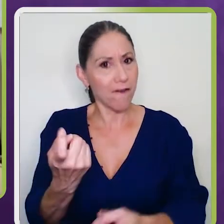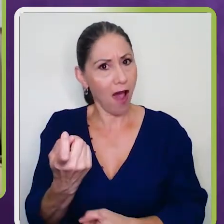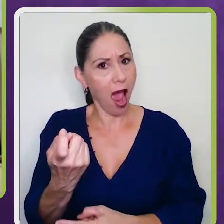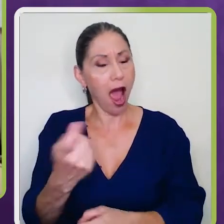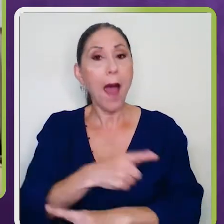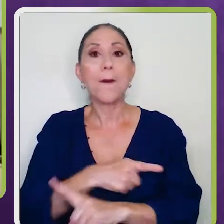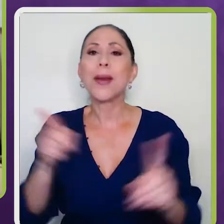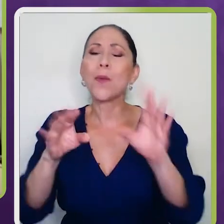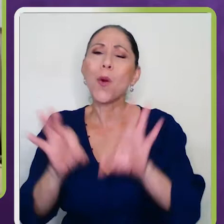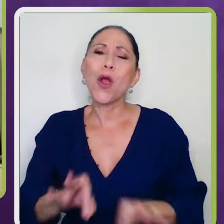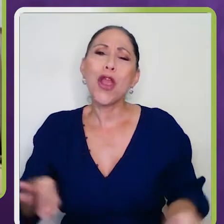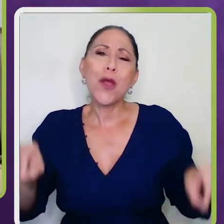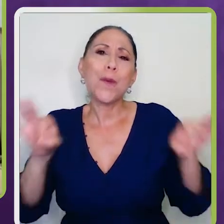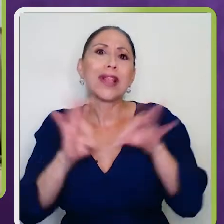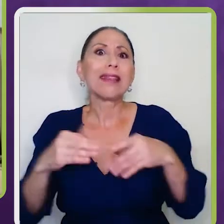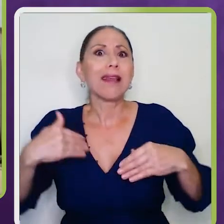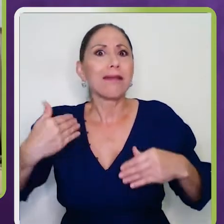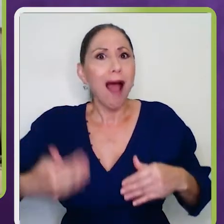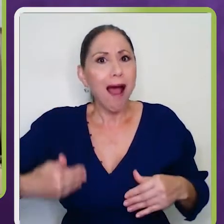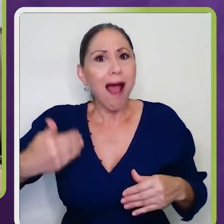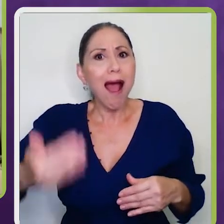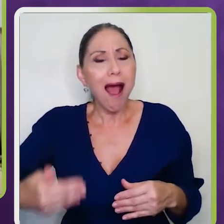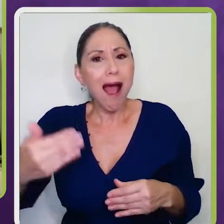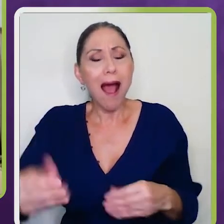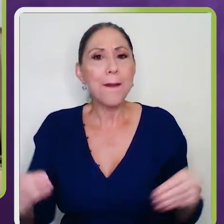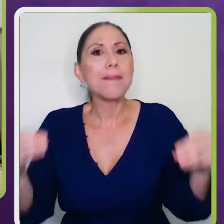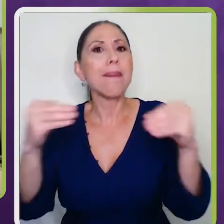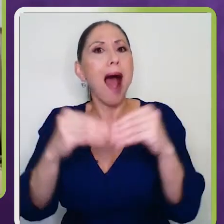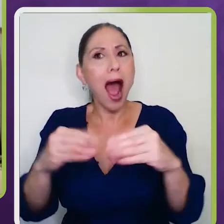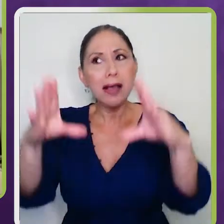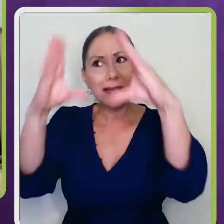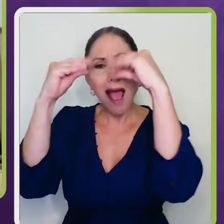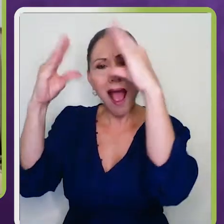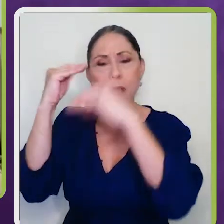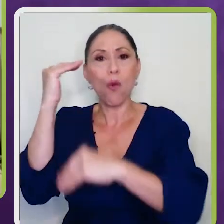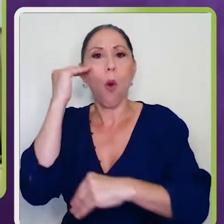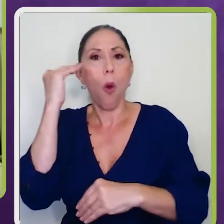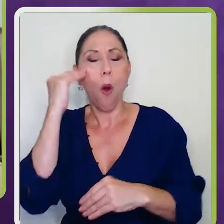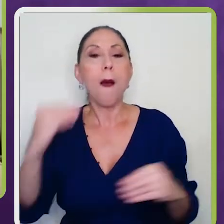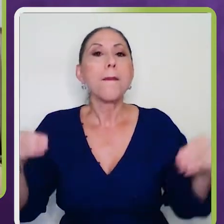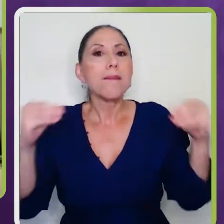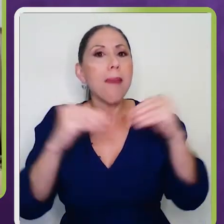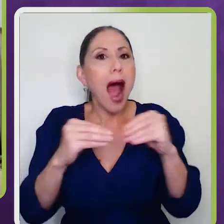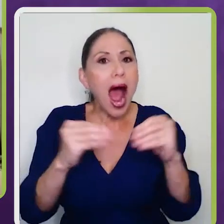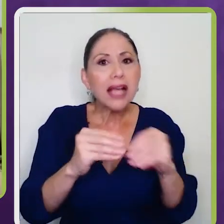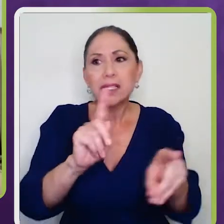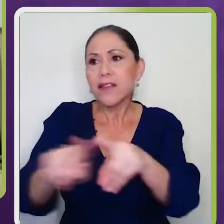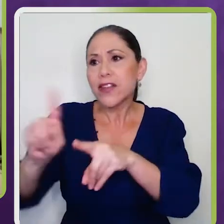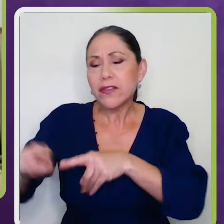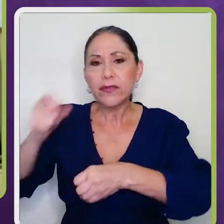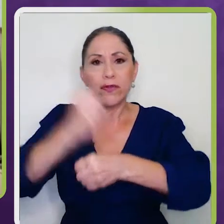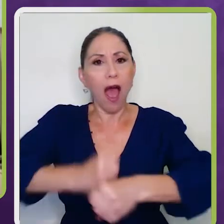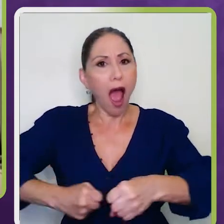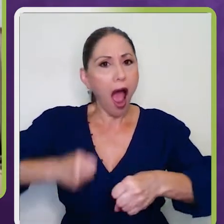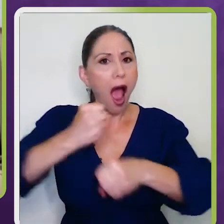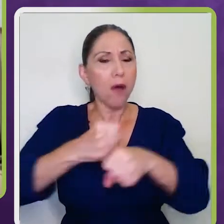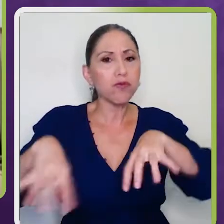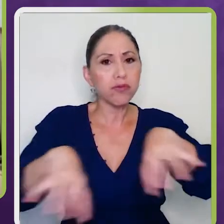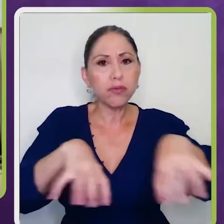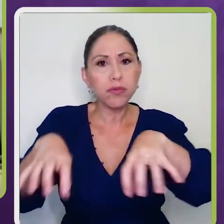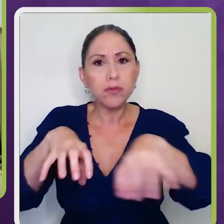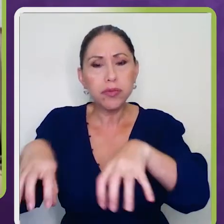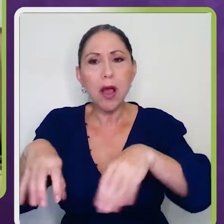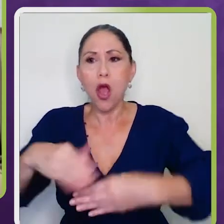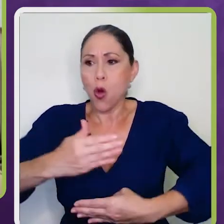importante es que cada vez ya tenemos más conocimiento, se van generando más herramientas, se van generando